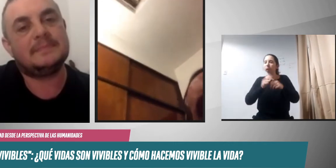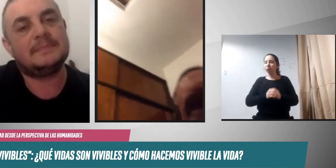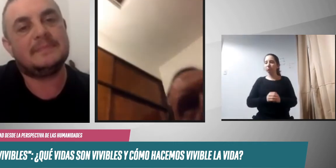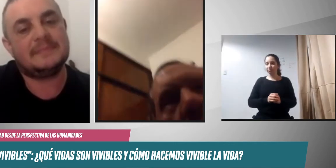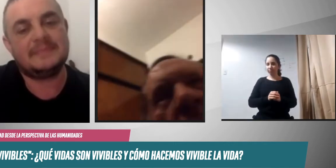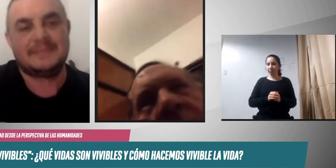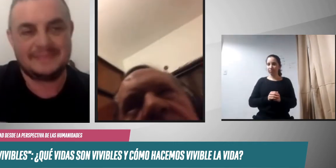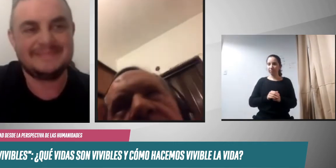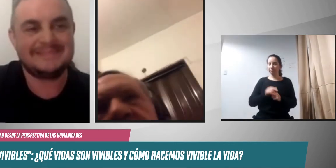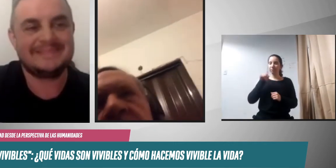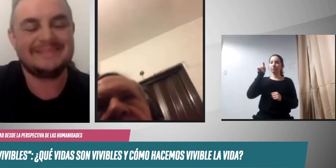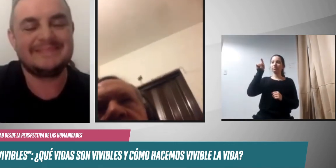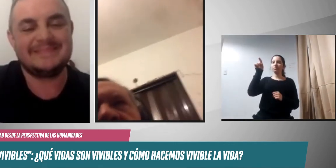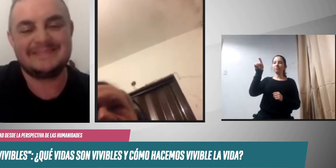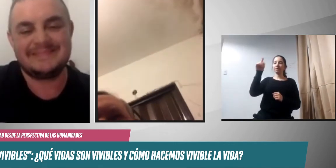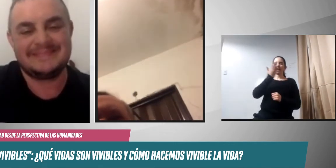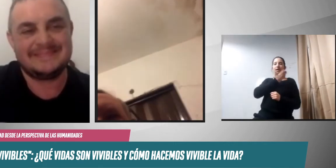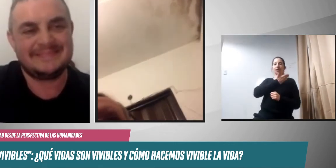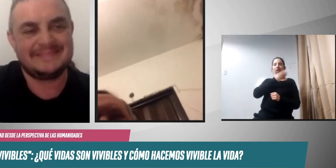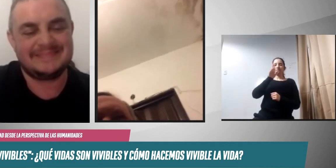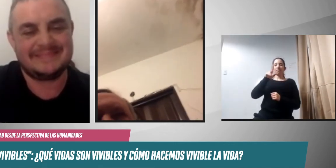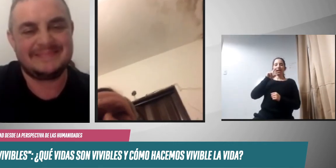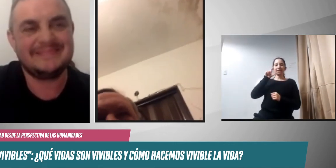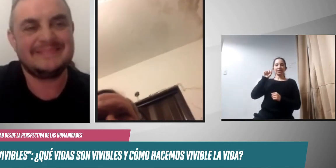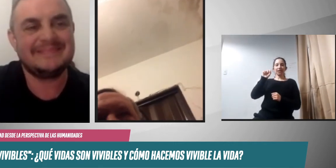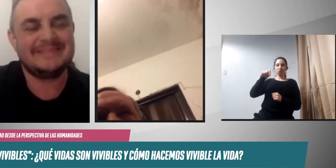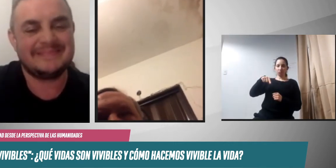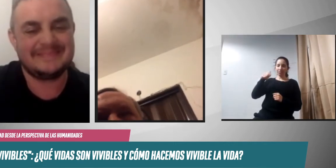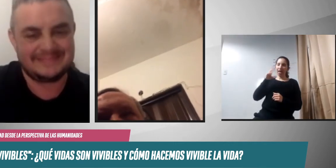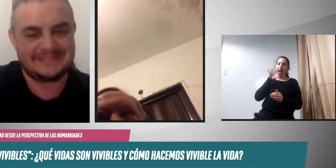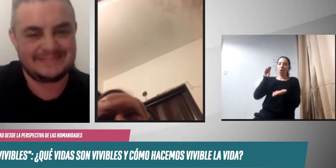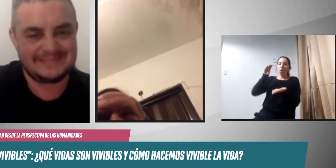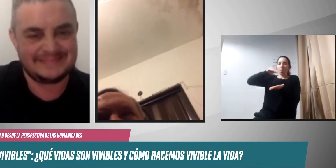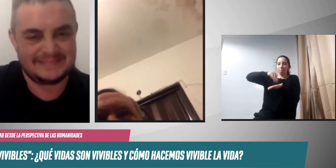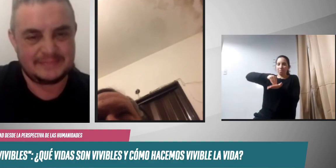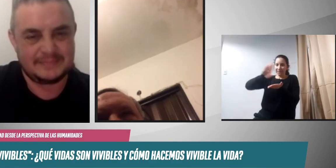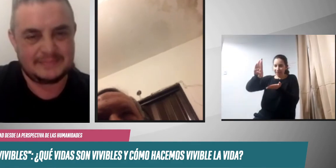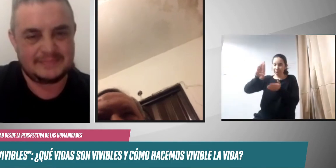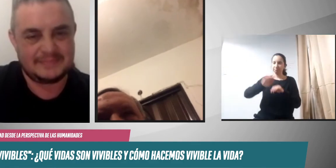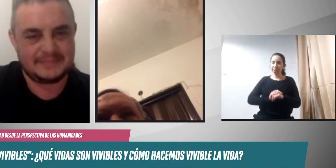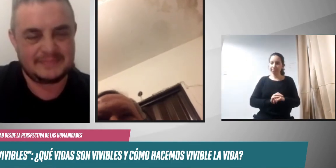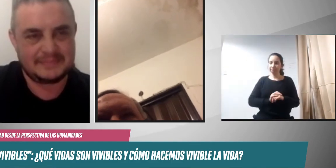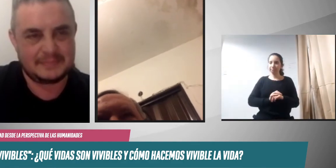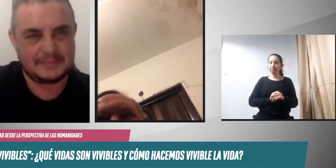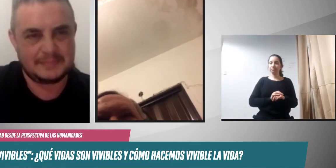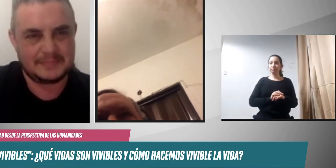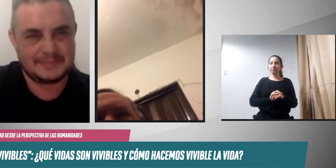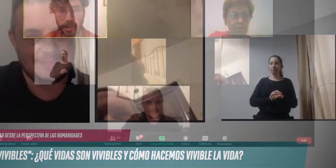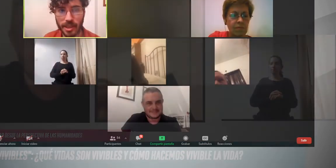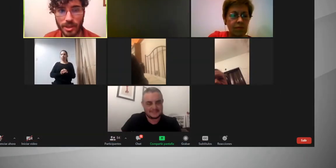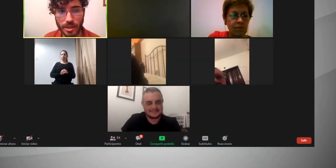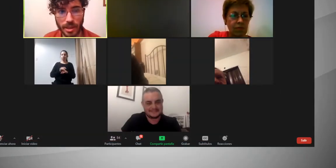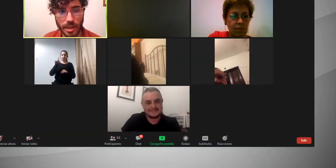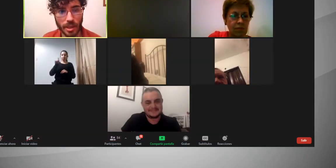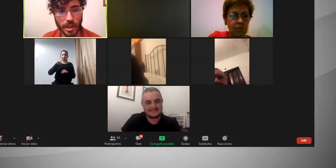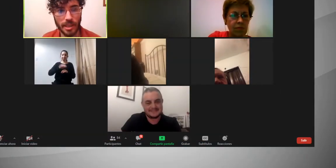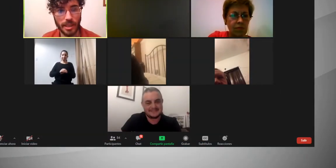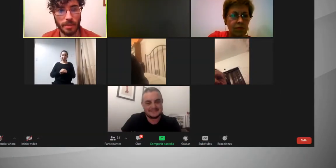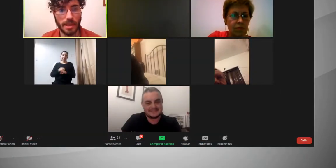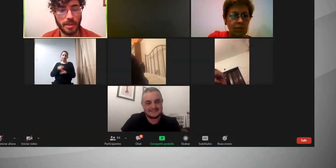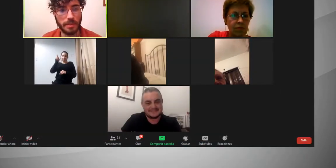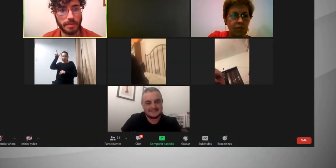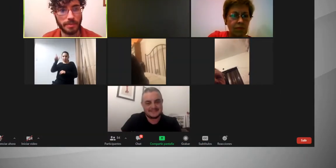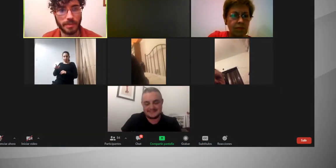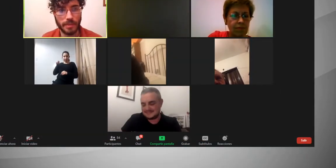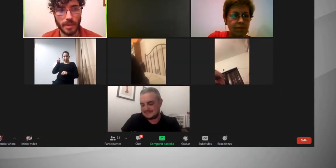¿Puedo agregar alguna observación más para, en todo caso, como hacer una ronda de comentarios? Yo me permito hacer un comentario